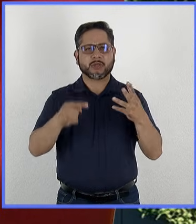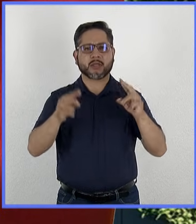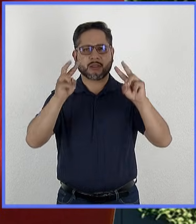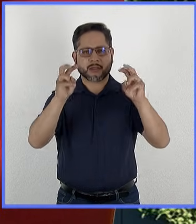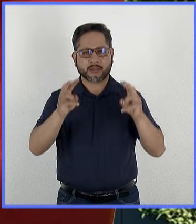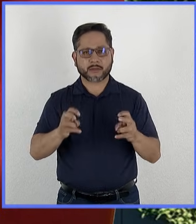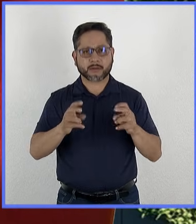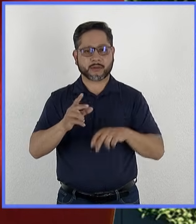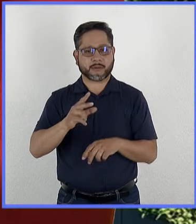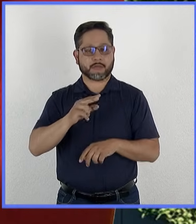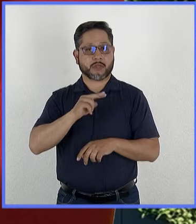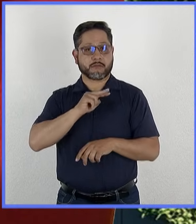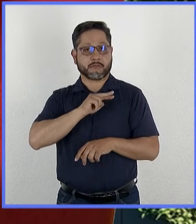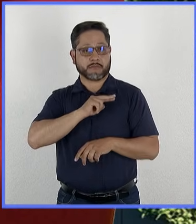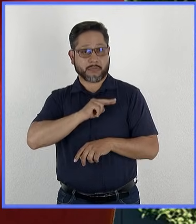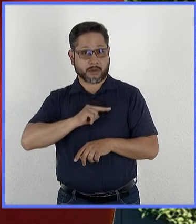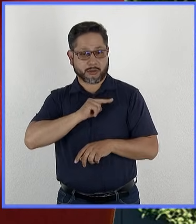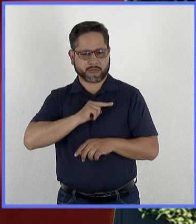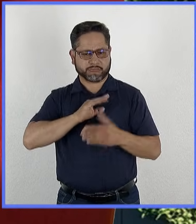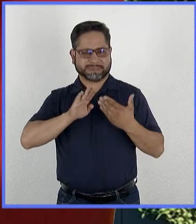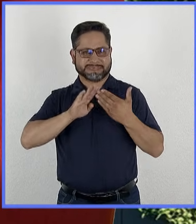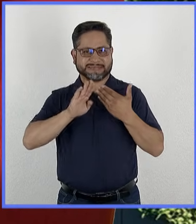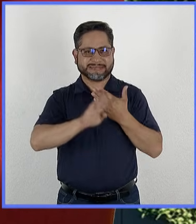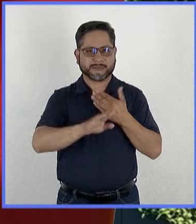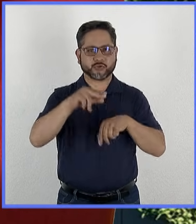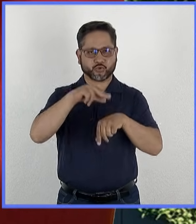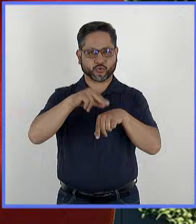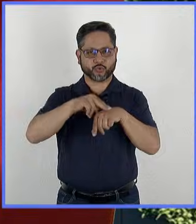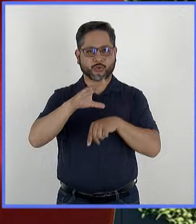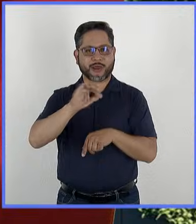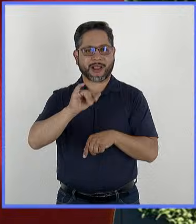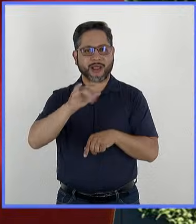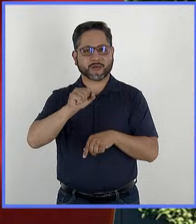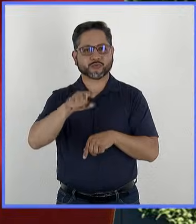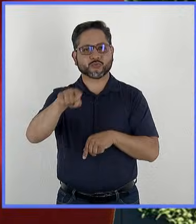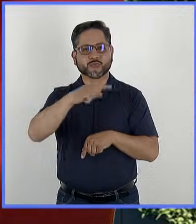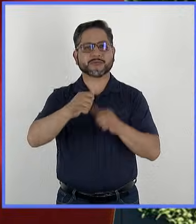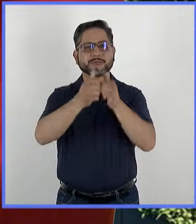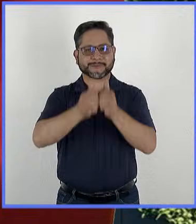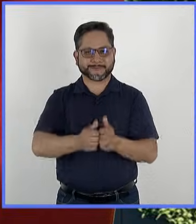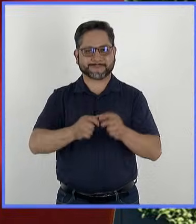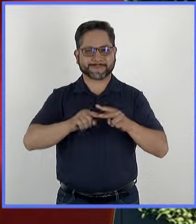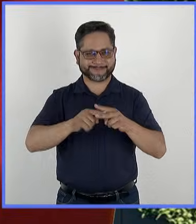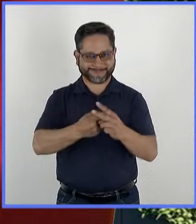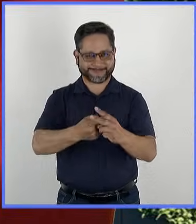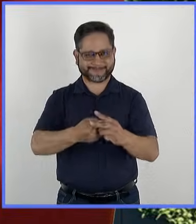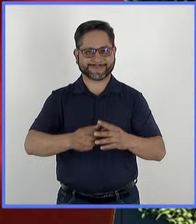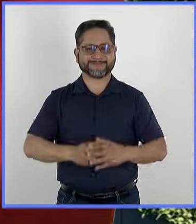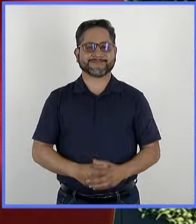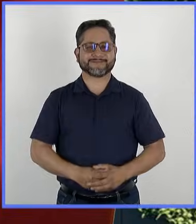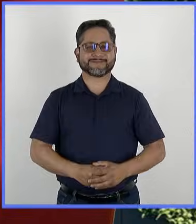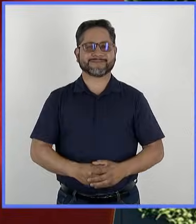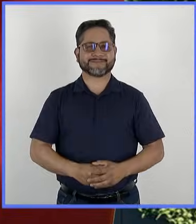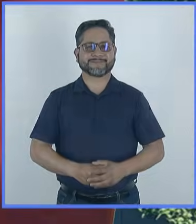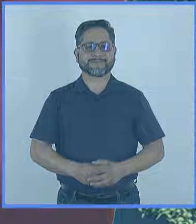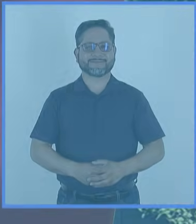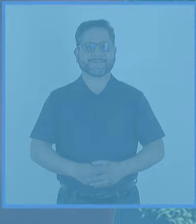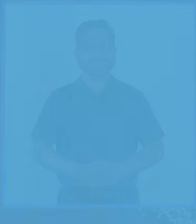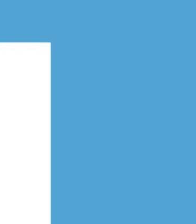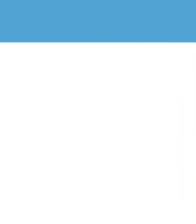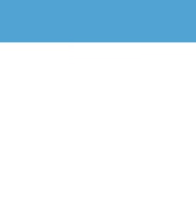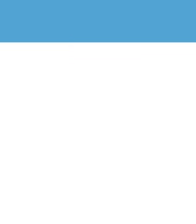de antivenenos es lo que nos presenta esta tarde el doctor Carlos Rosales. Quédense con nosotros, comenzamos.